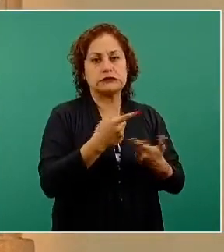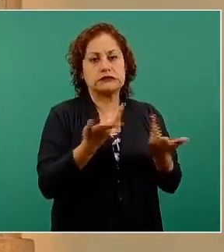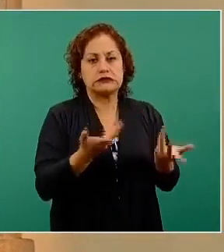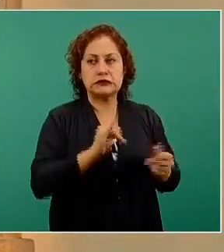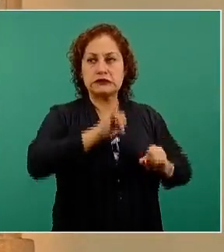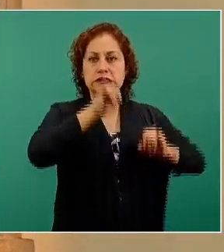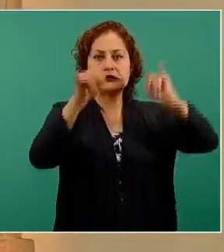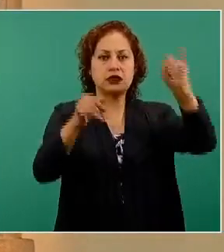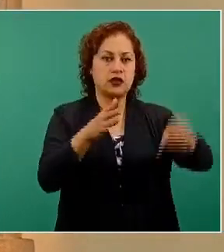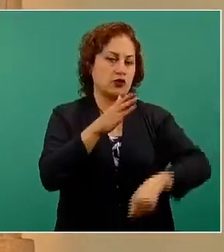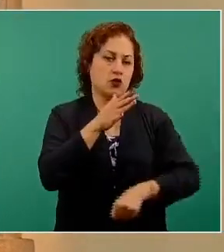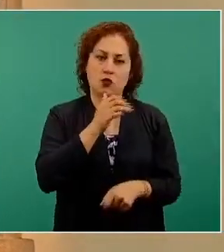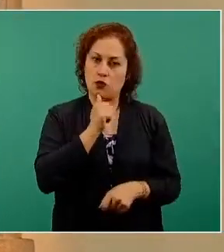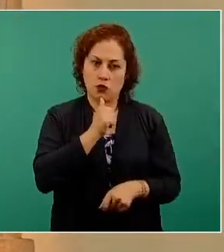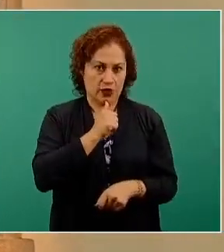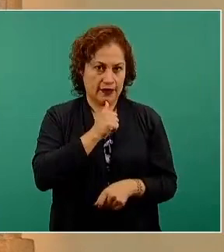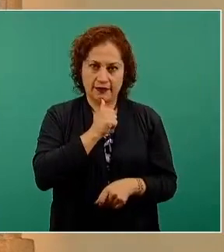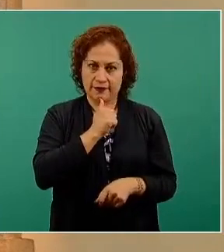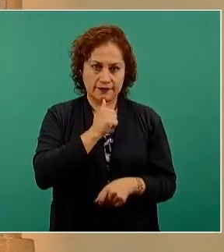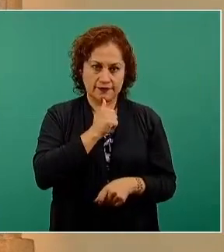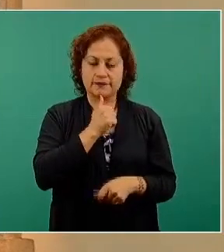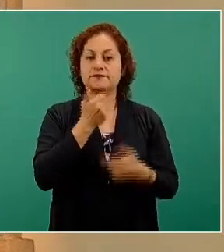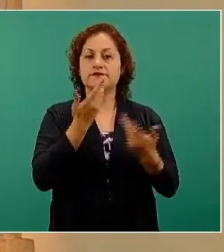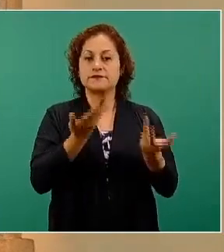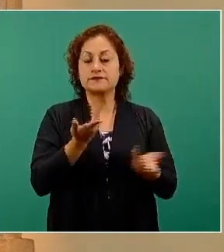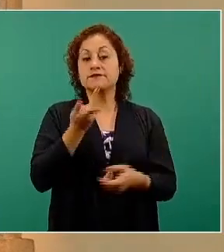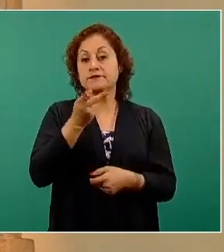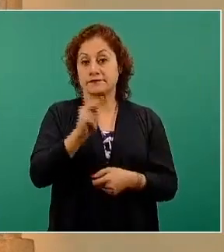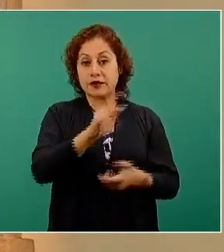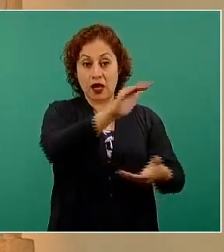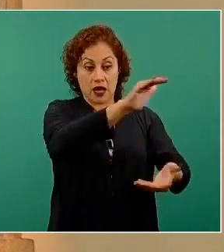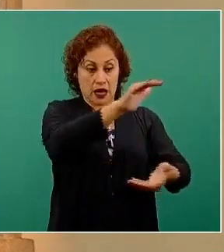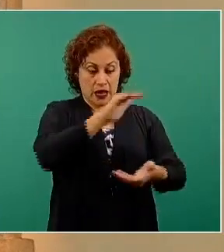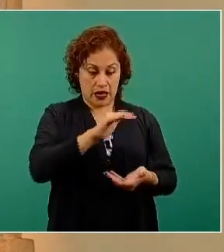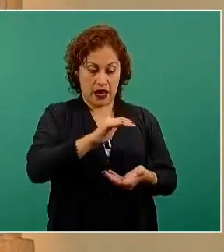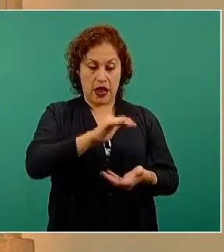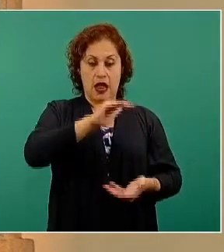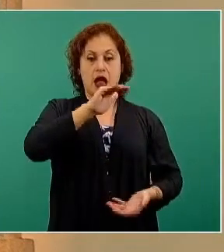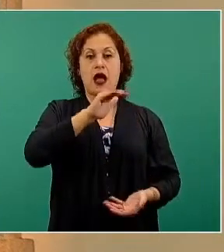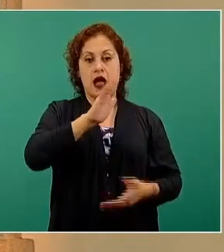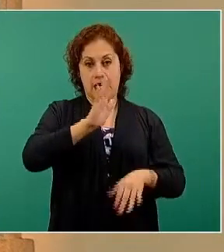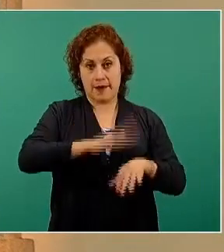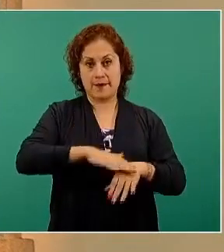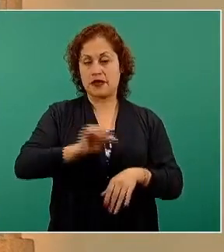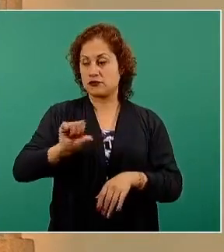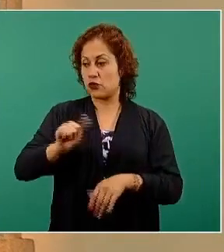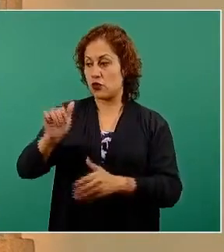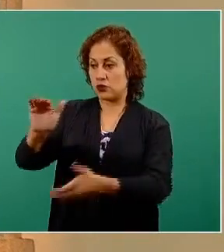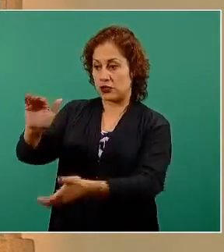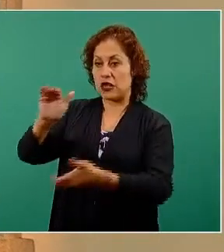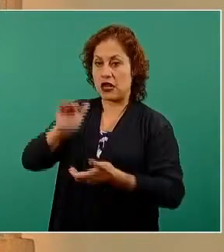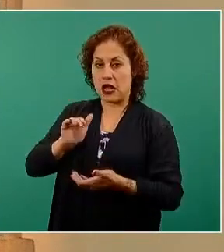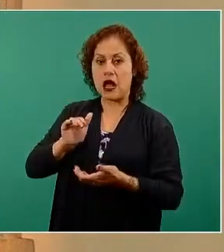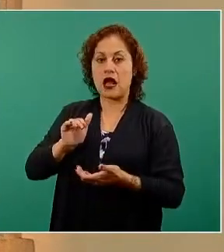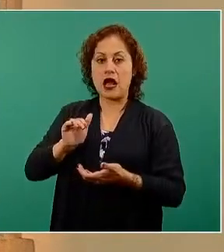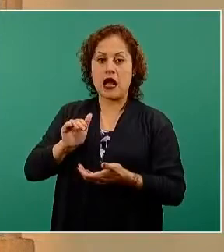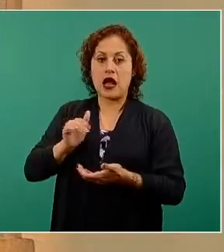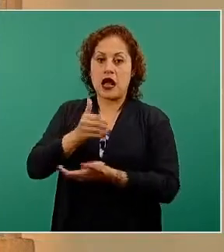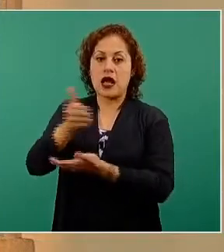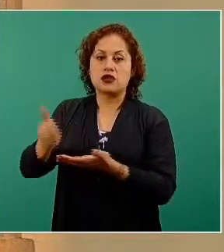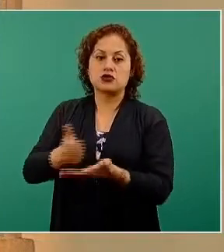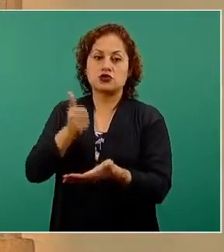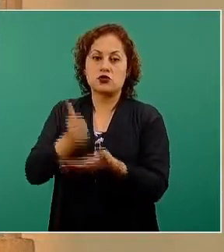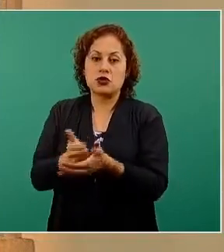Sinovac rurales, aunque por el volumen también Sinovac se está aplicando en ciudades chicas